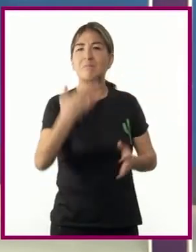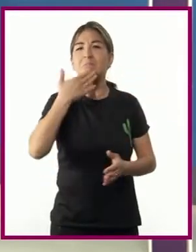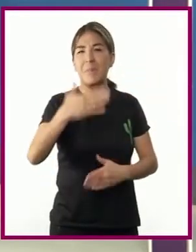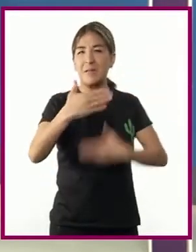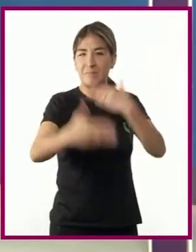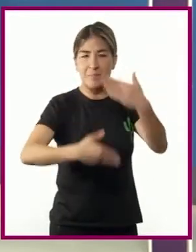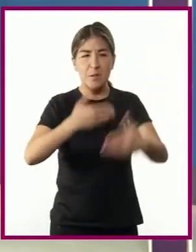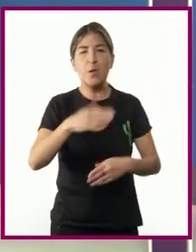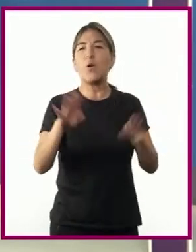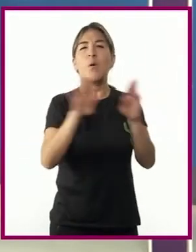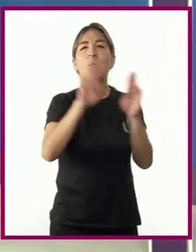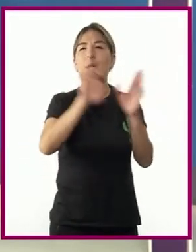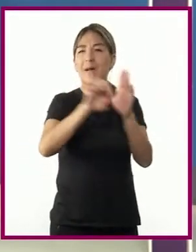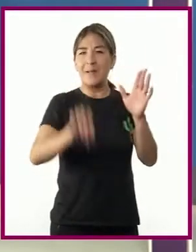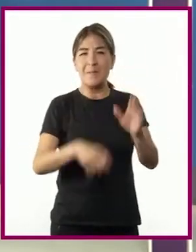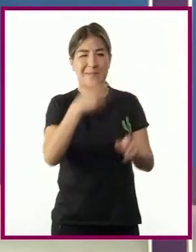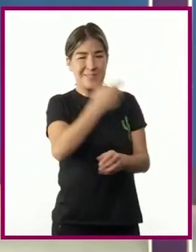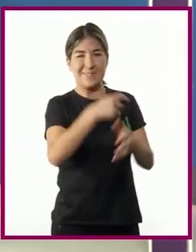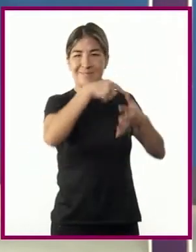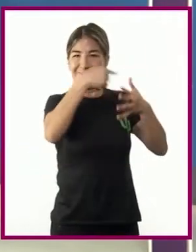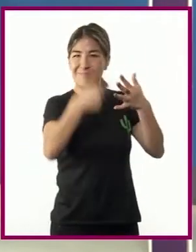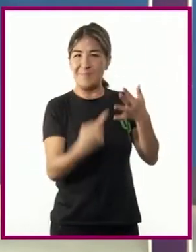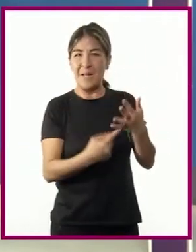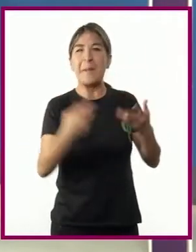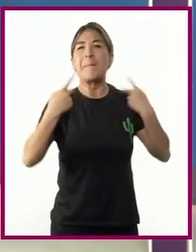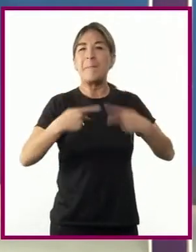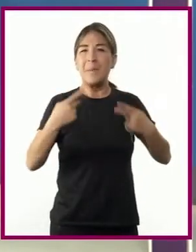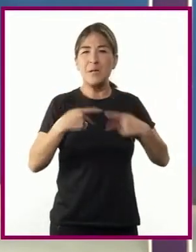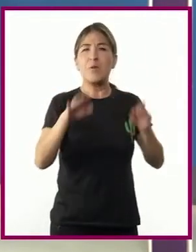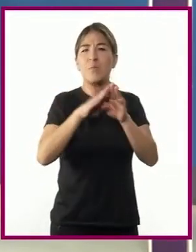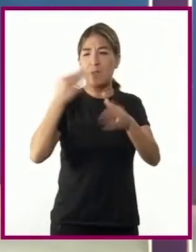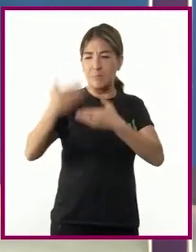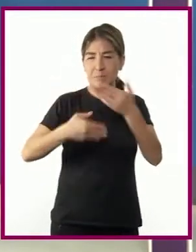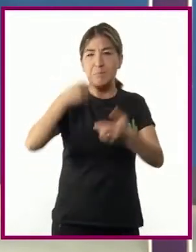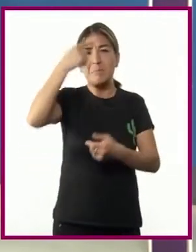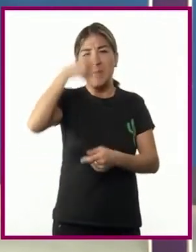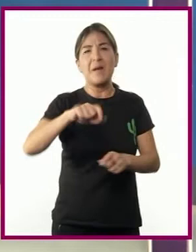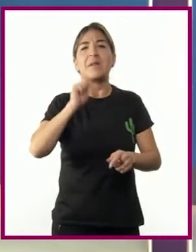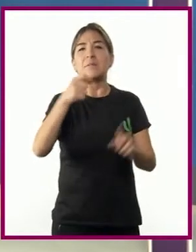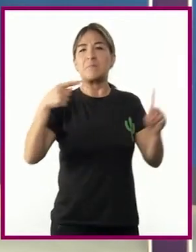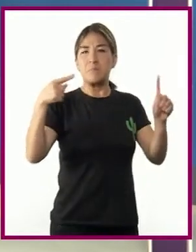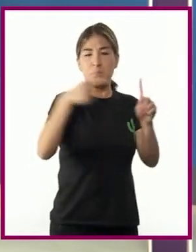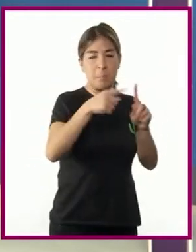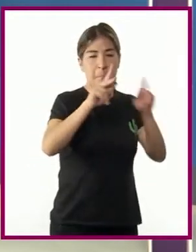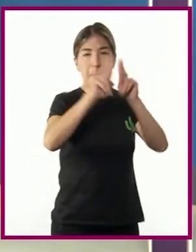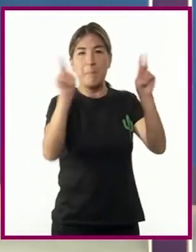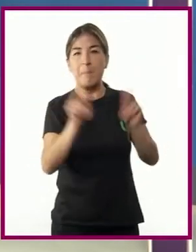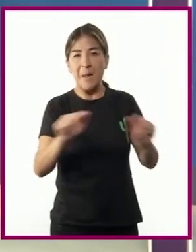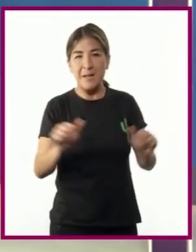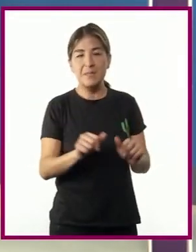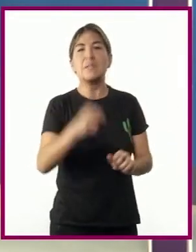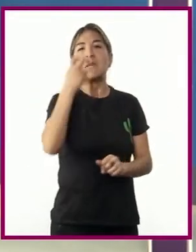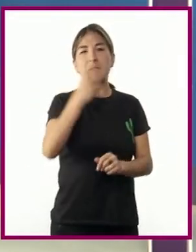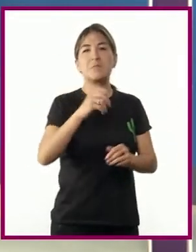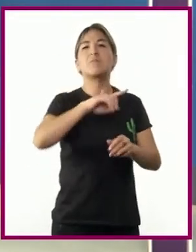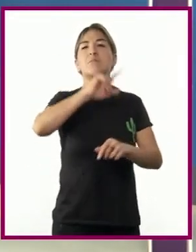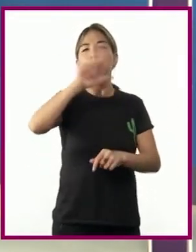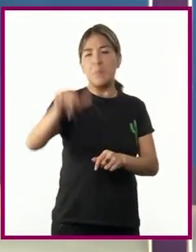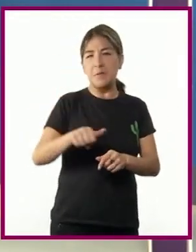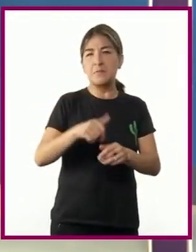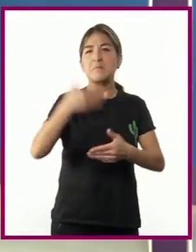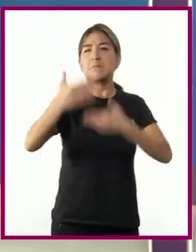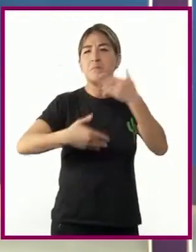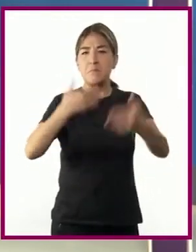ejemplificar cómo estos personajes lograron concretar acciones sustentadas en la paz y con ello llegaron a